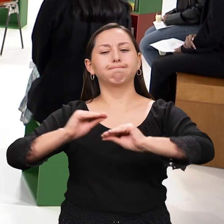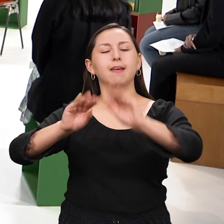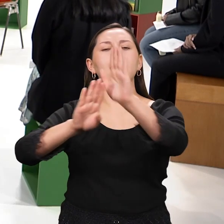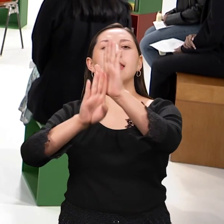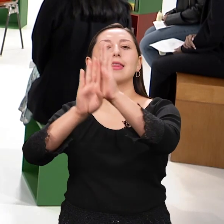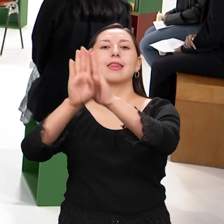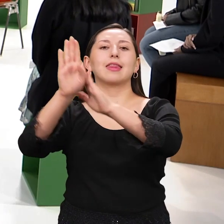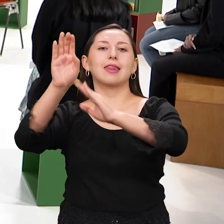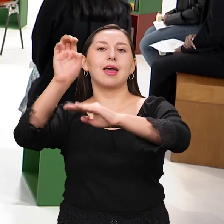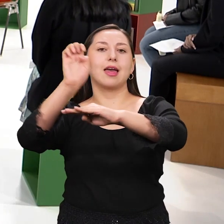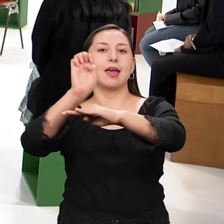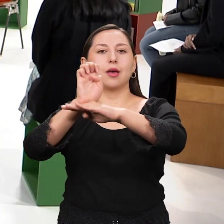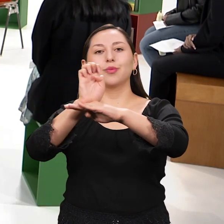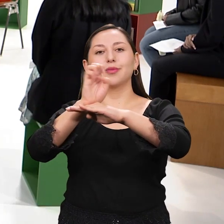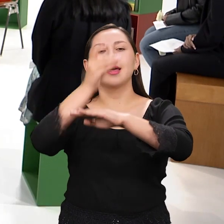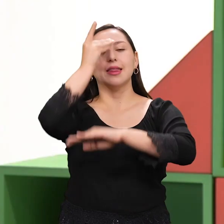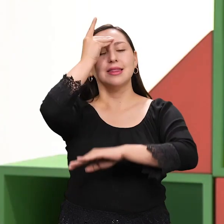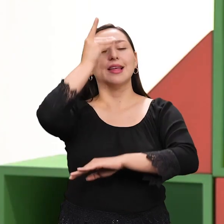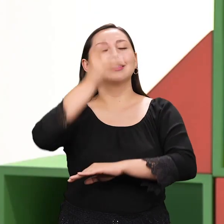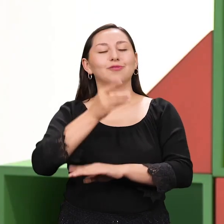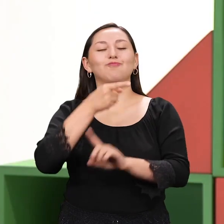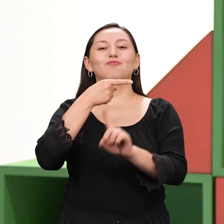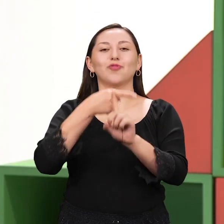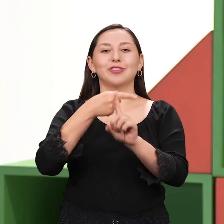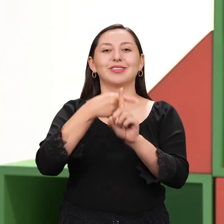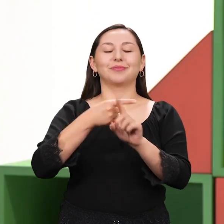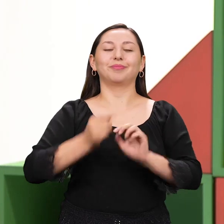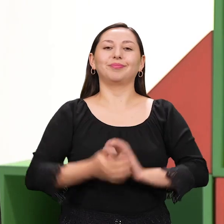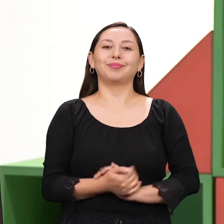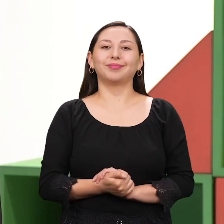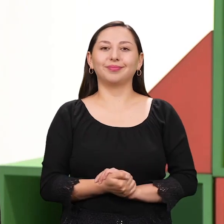y es una decisión de la que no me arrepiento. Y hablando de